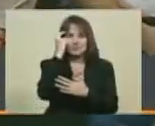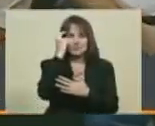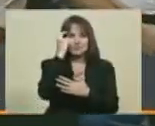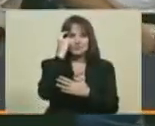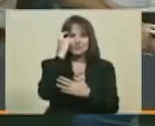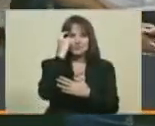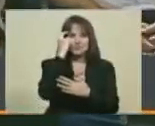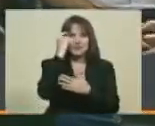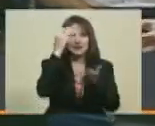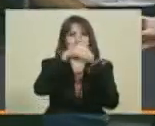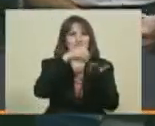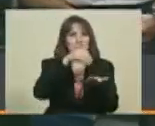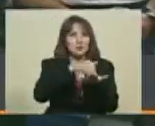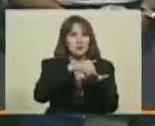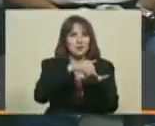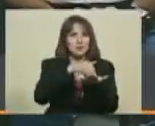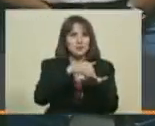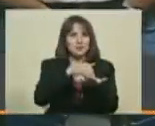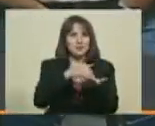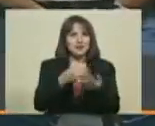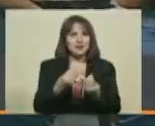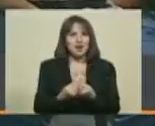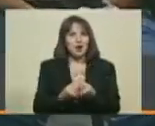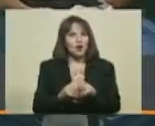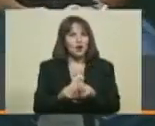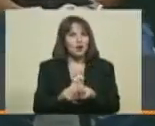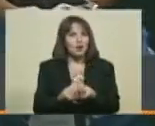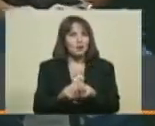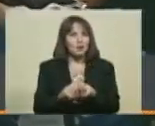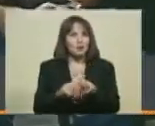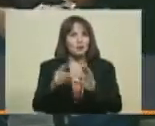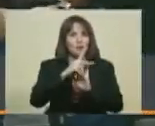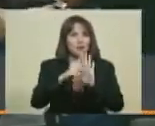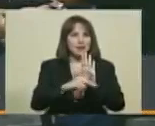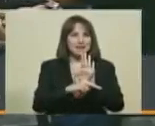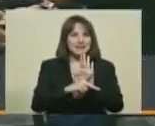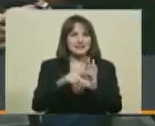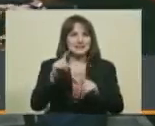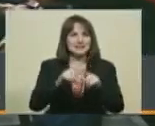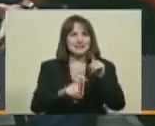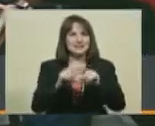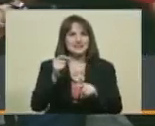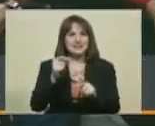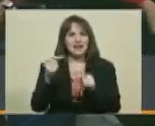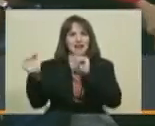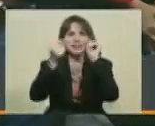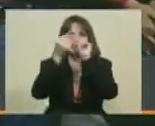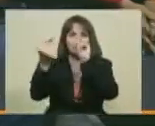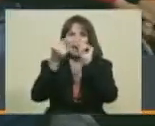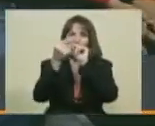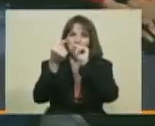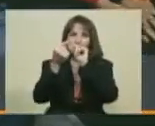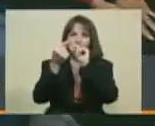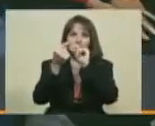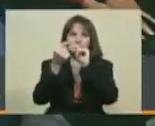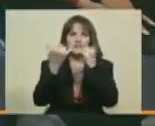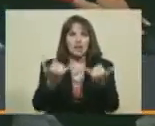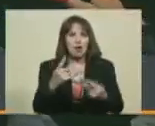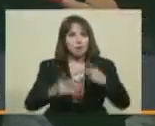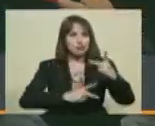estaba pendiente como arranque de un plan de diálogo productivo